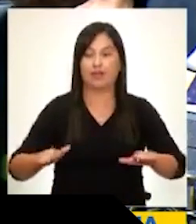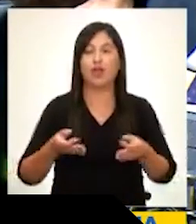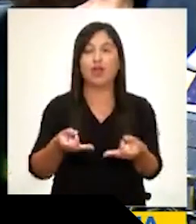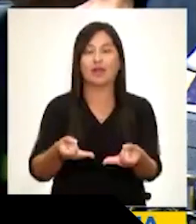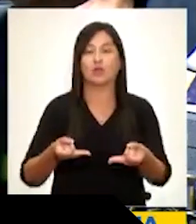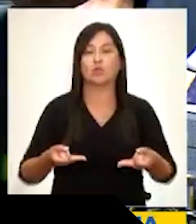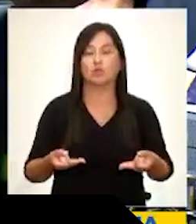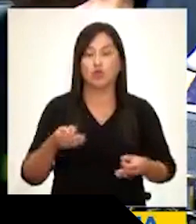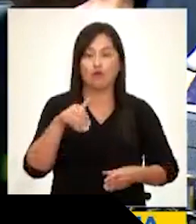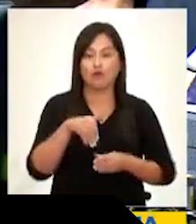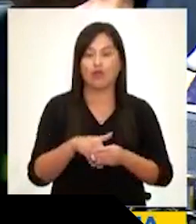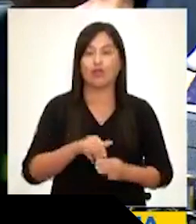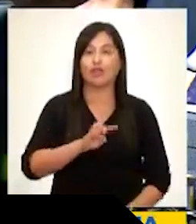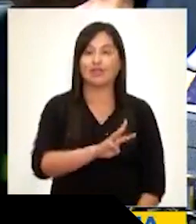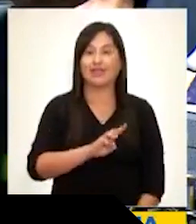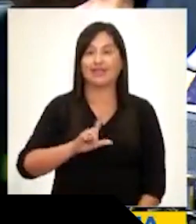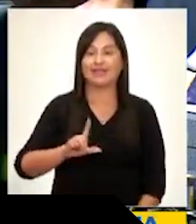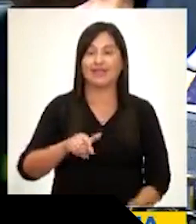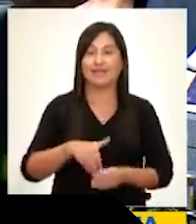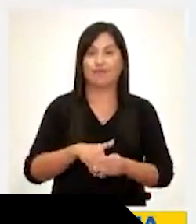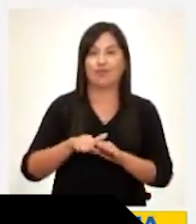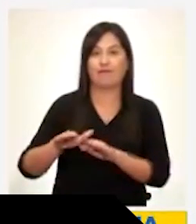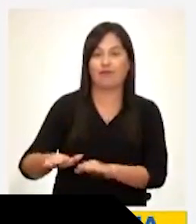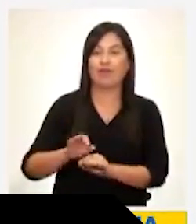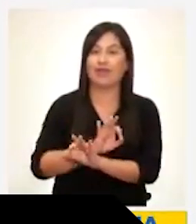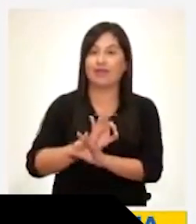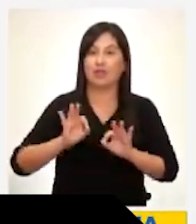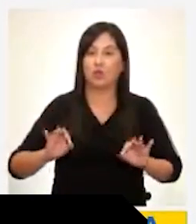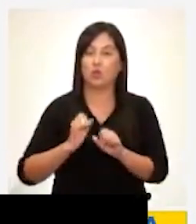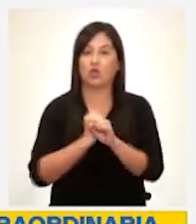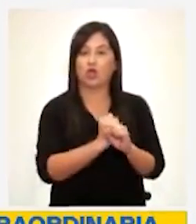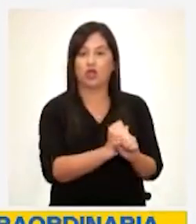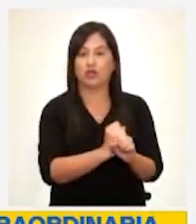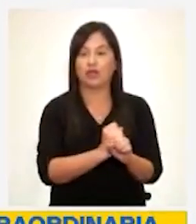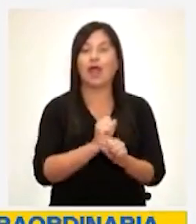tarjetas de crédito que genere efectos positivos en las finanzas personal de los consumidores